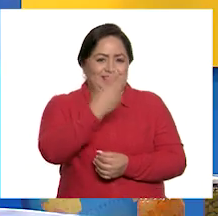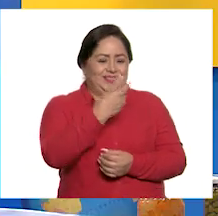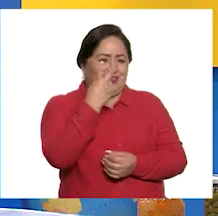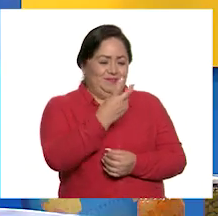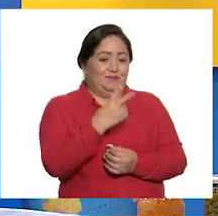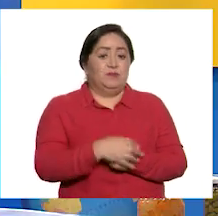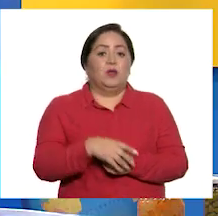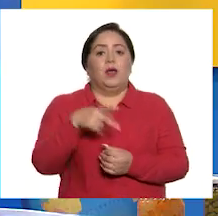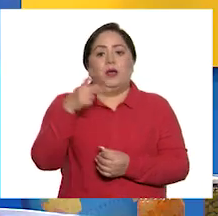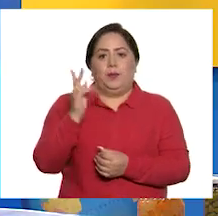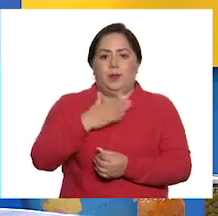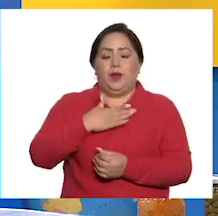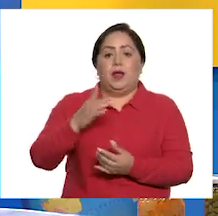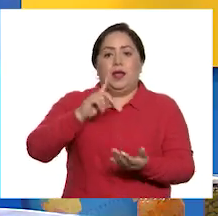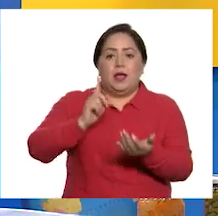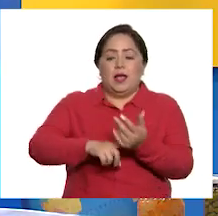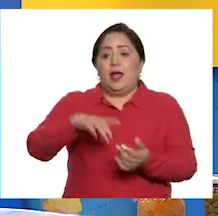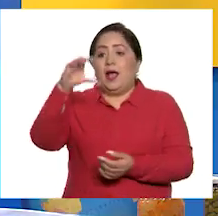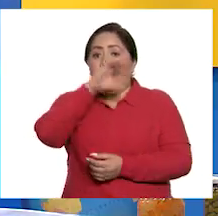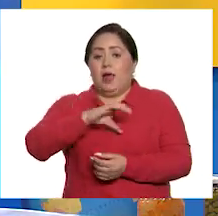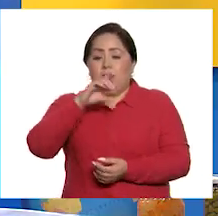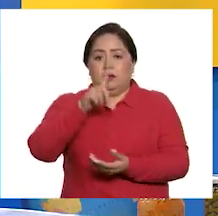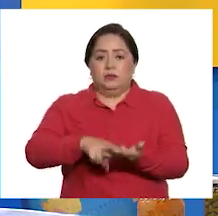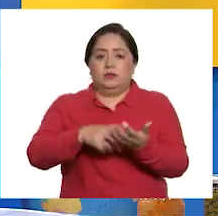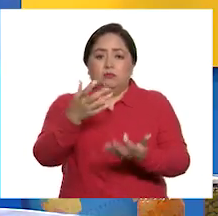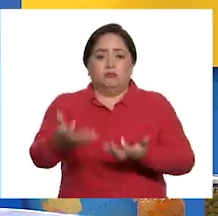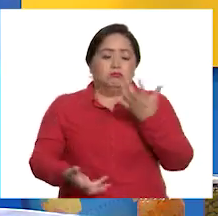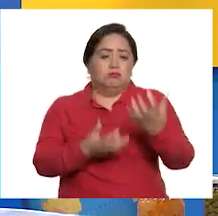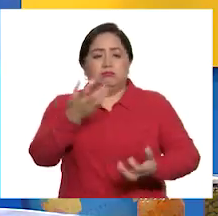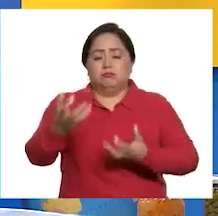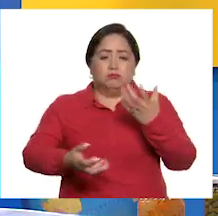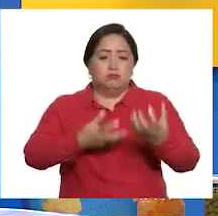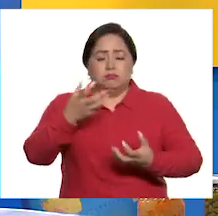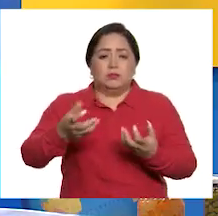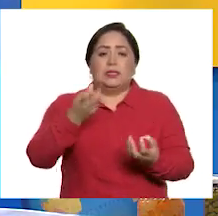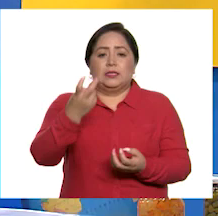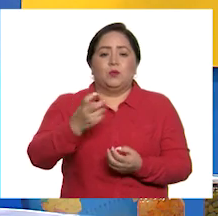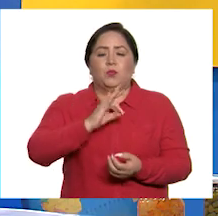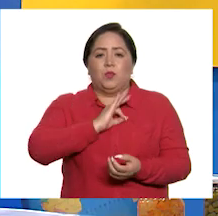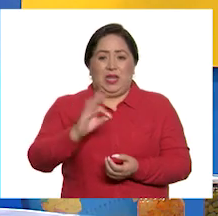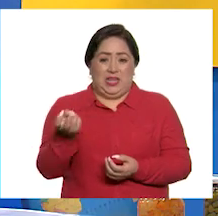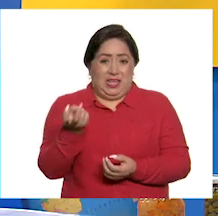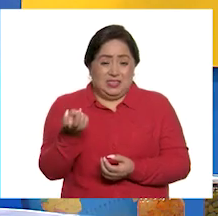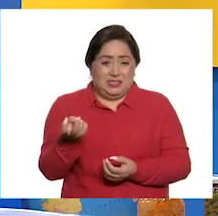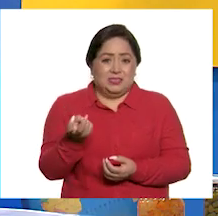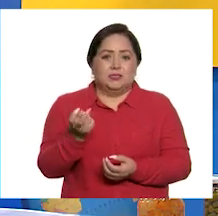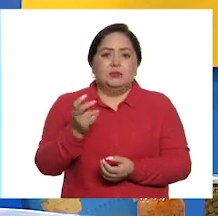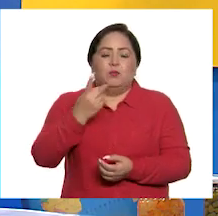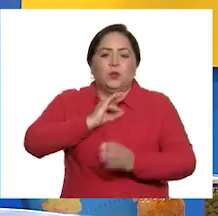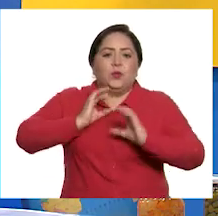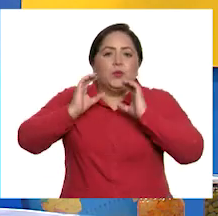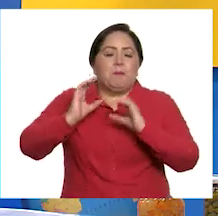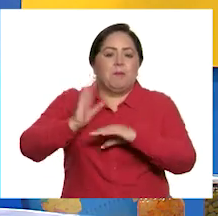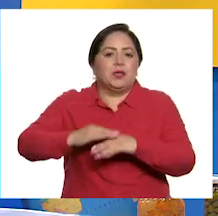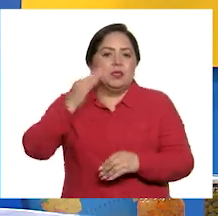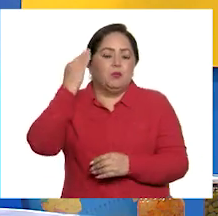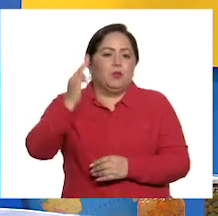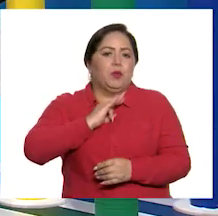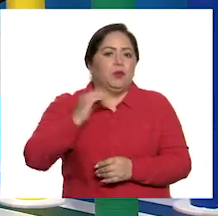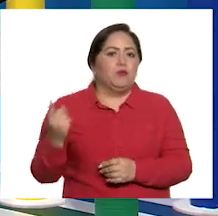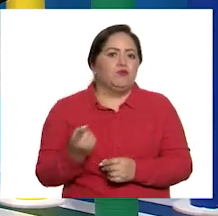Exactamente, maestro. Pues bueno, a través del calor los cuecen los alimentos, permitiendo que estos se conserven por más tiempo,